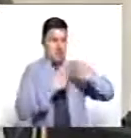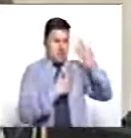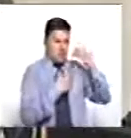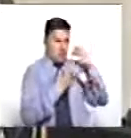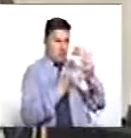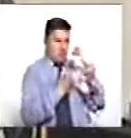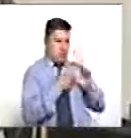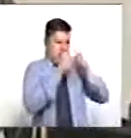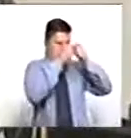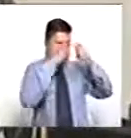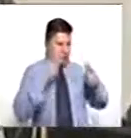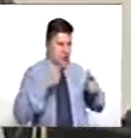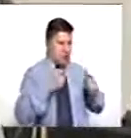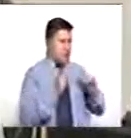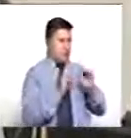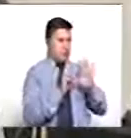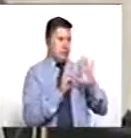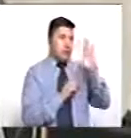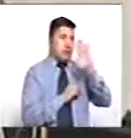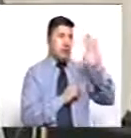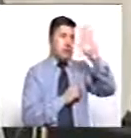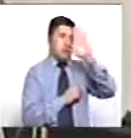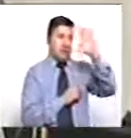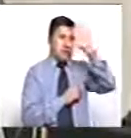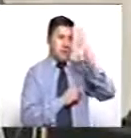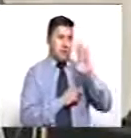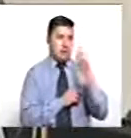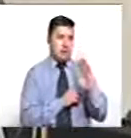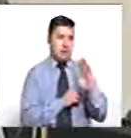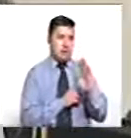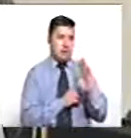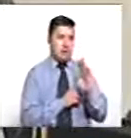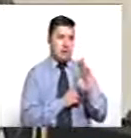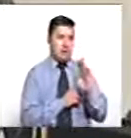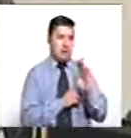eran públicas, las 7 de los departamentos